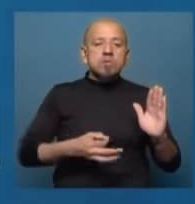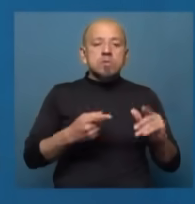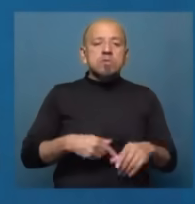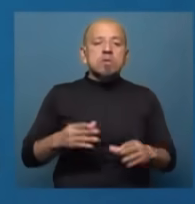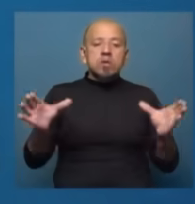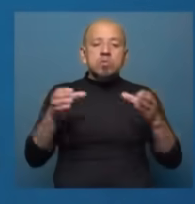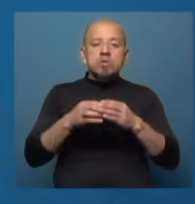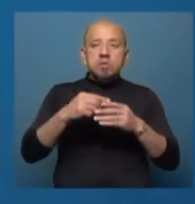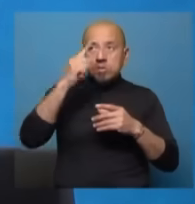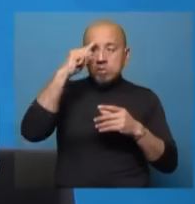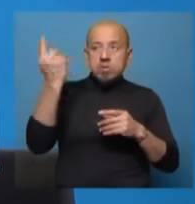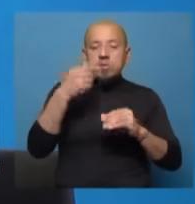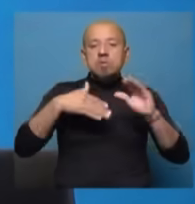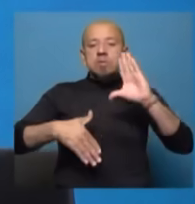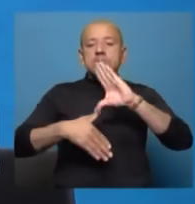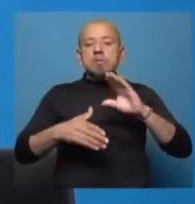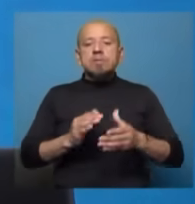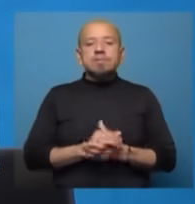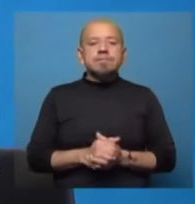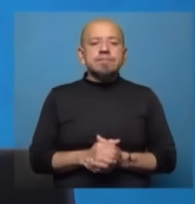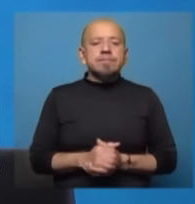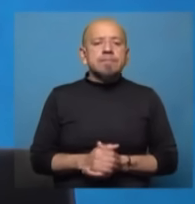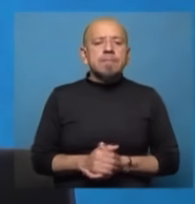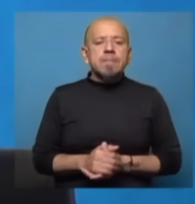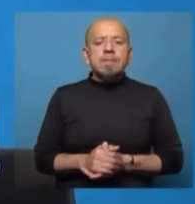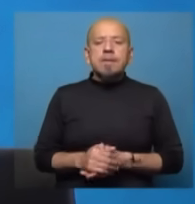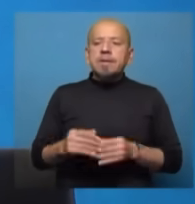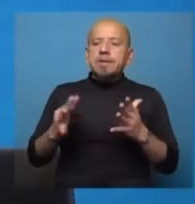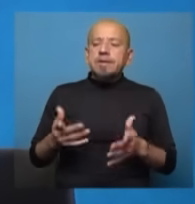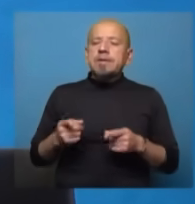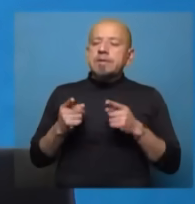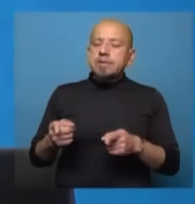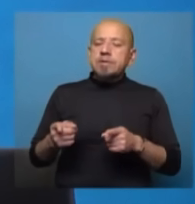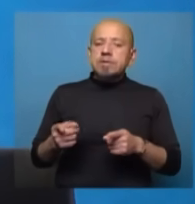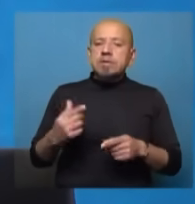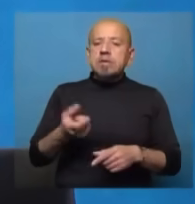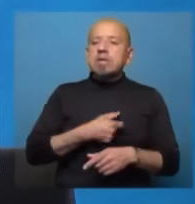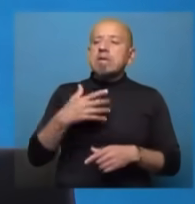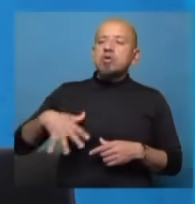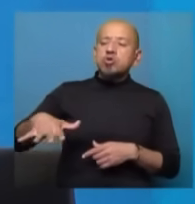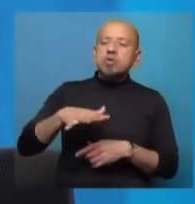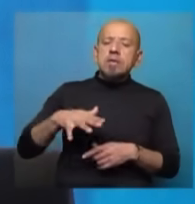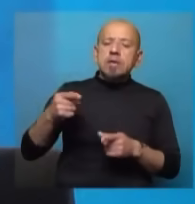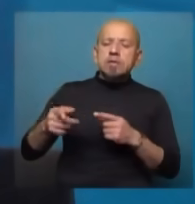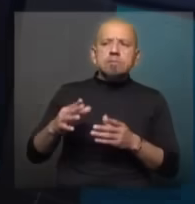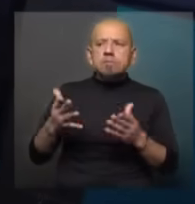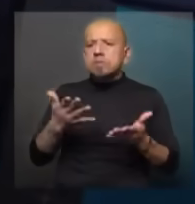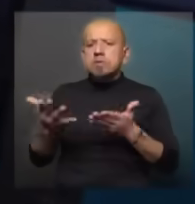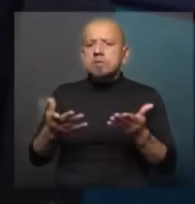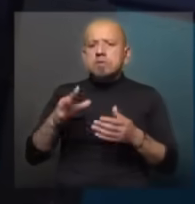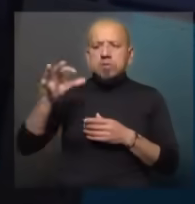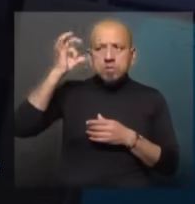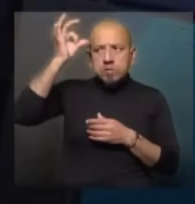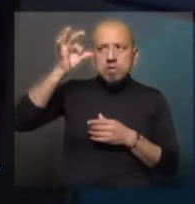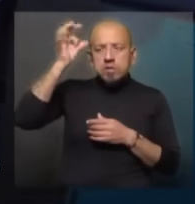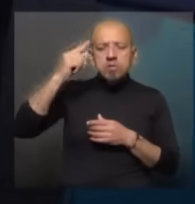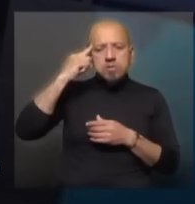Interamericana yo me preguntaba recién en la introducción Qué impacto tiene este caso en la sociedad por tratarse este de un senador